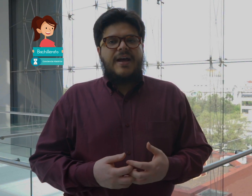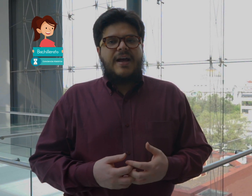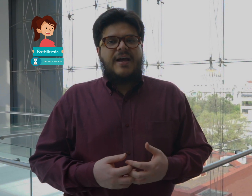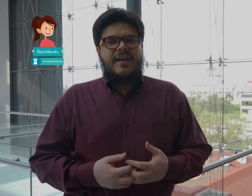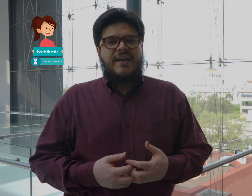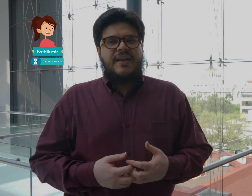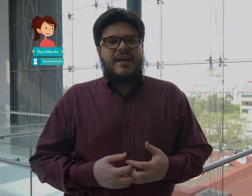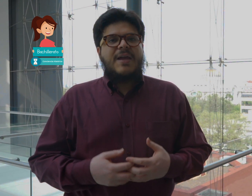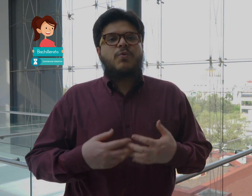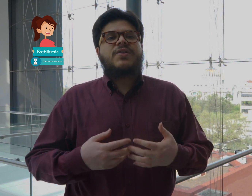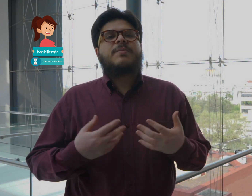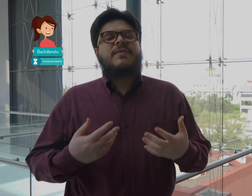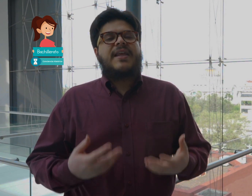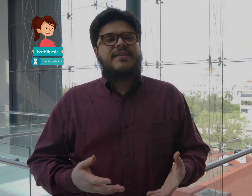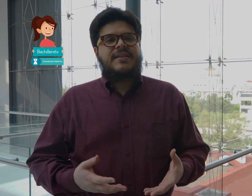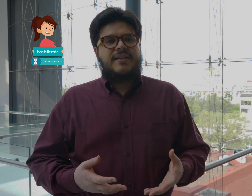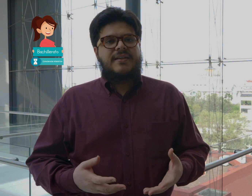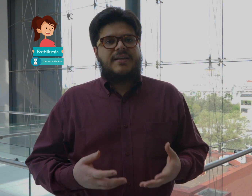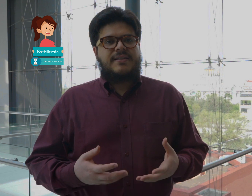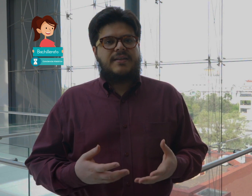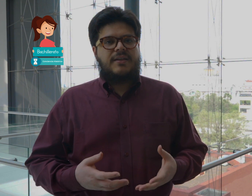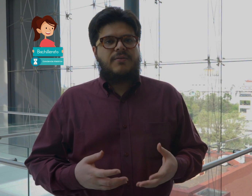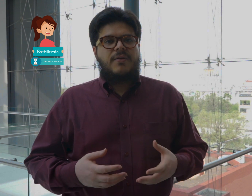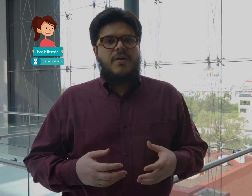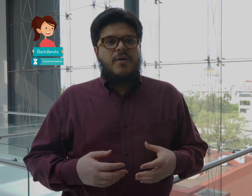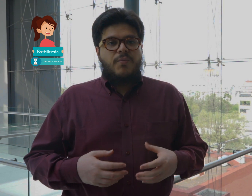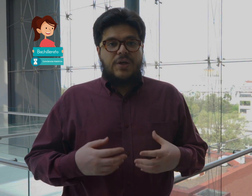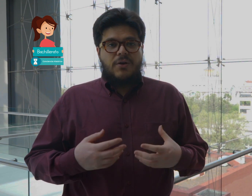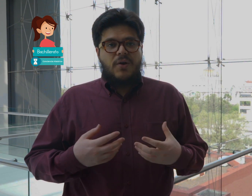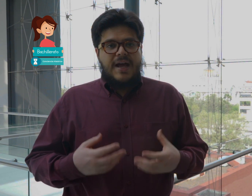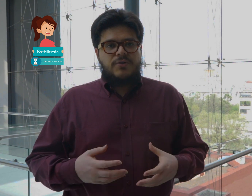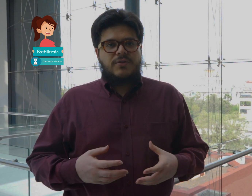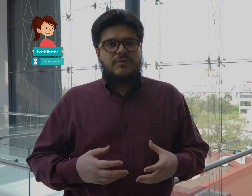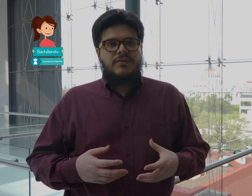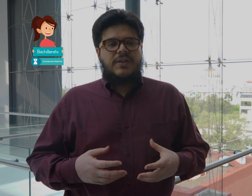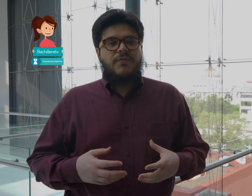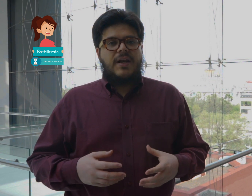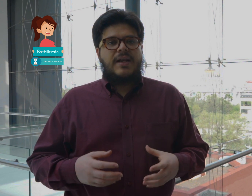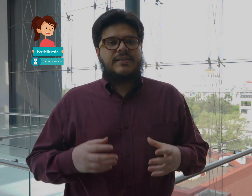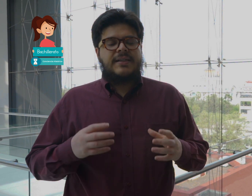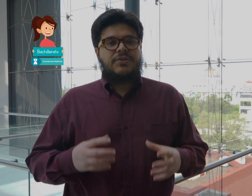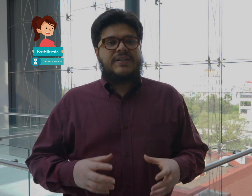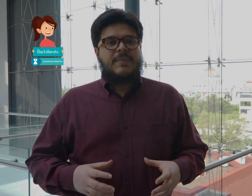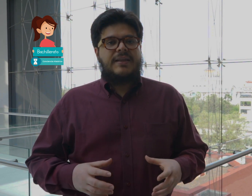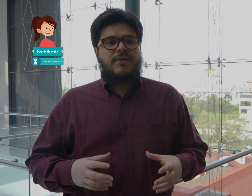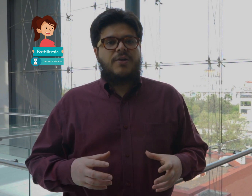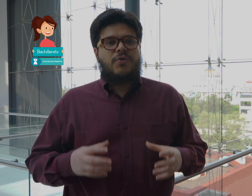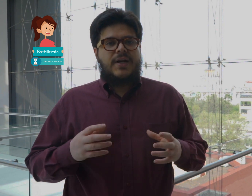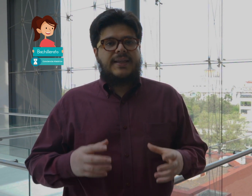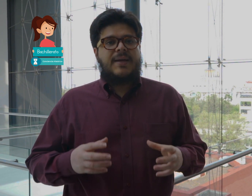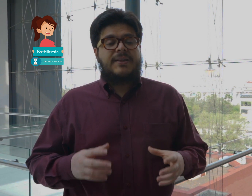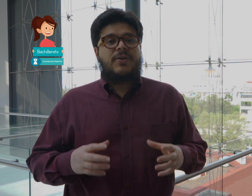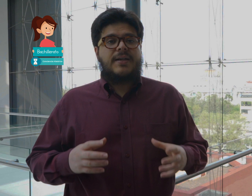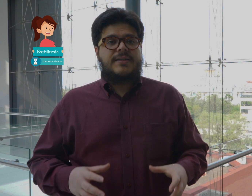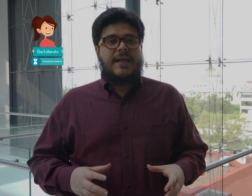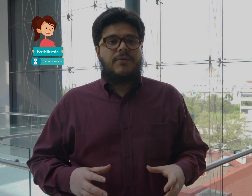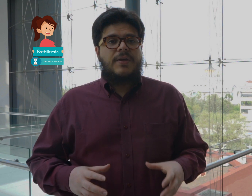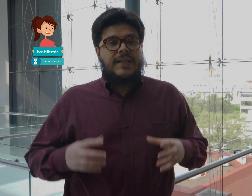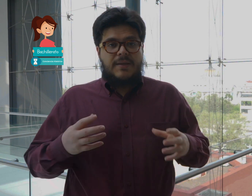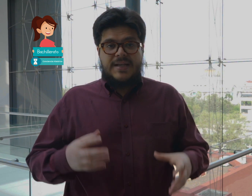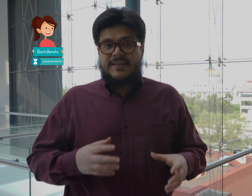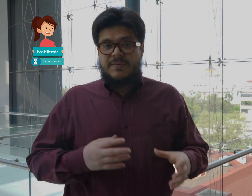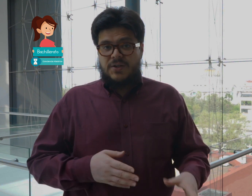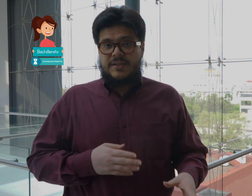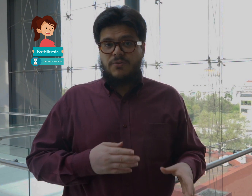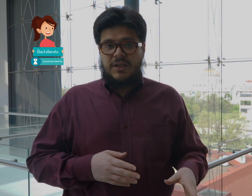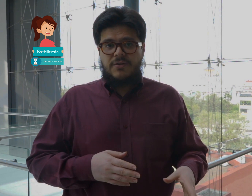porque hay muchísima evidencia en ese sentido. Porque el Holocausto, que fue el asesinato sistemático y burocráticamente organizado